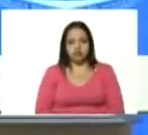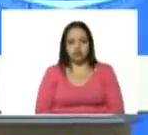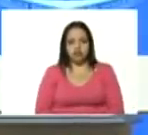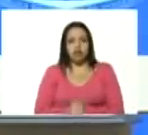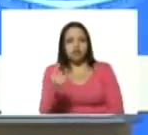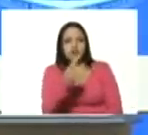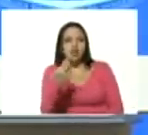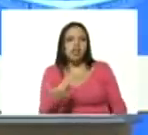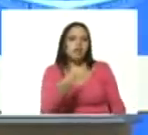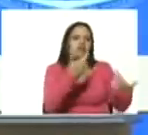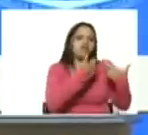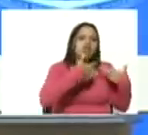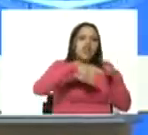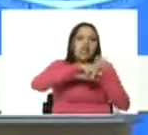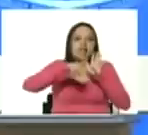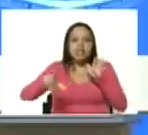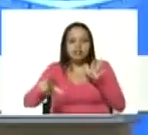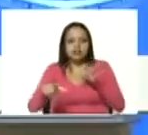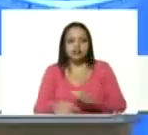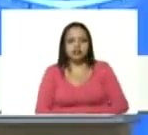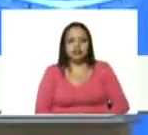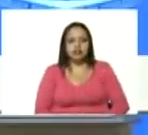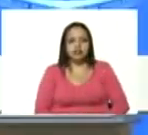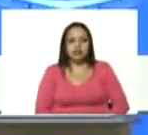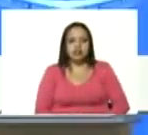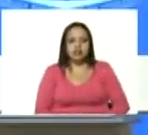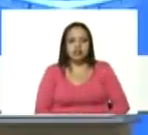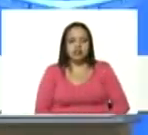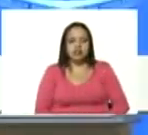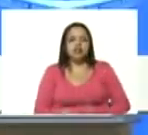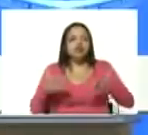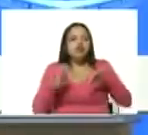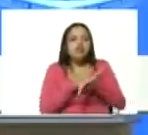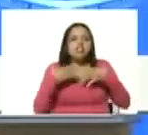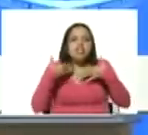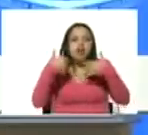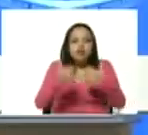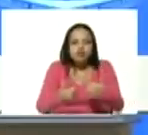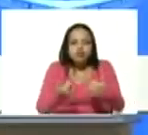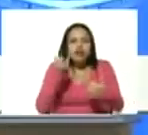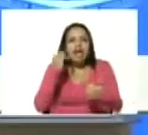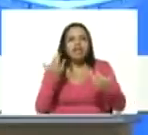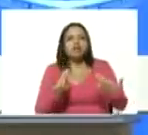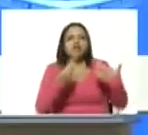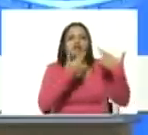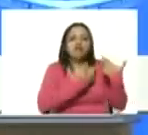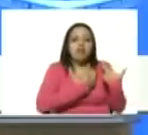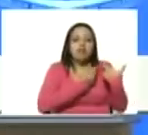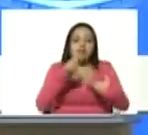autoridad legal, legítima, sanitaria para la salud que tiene